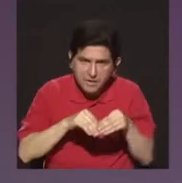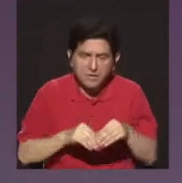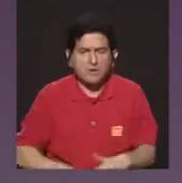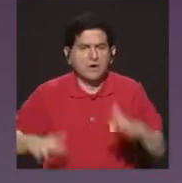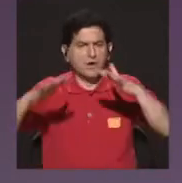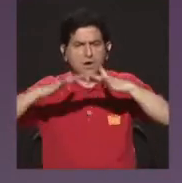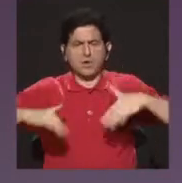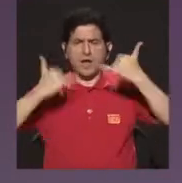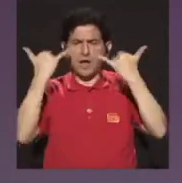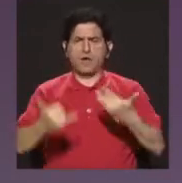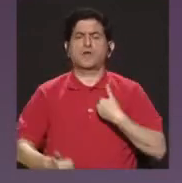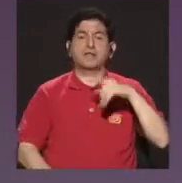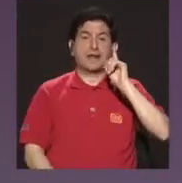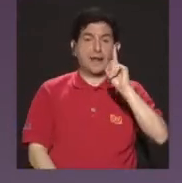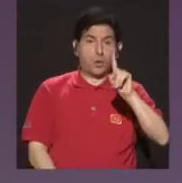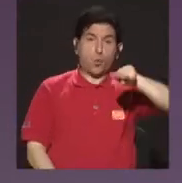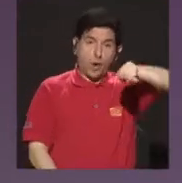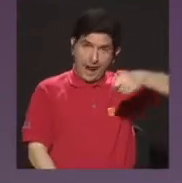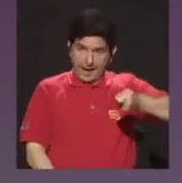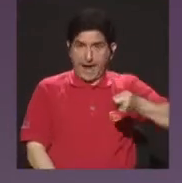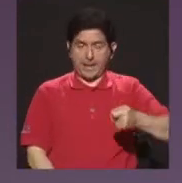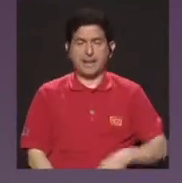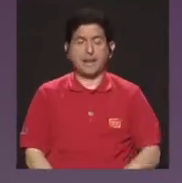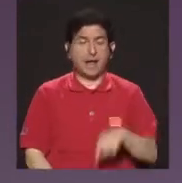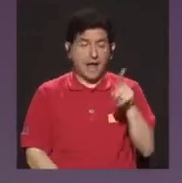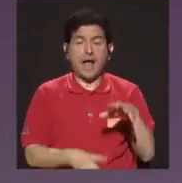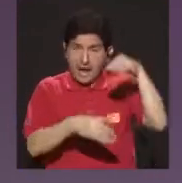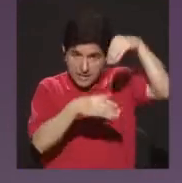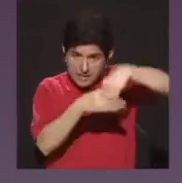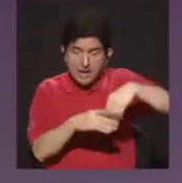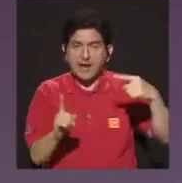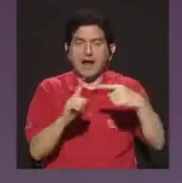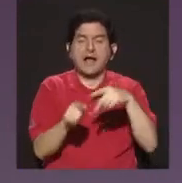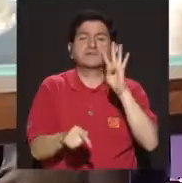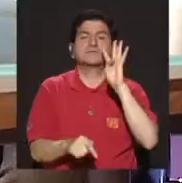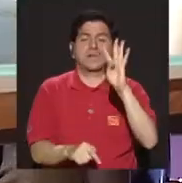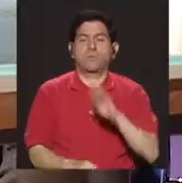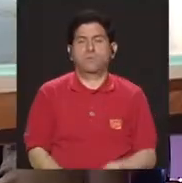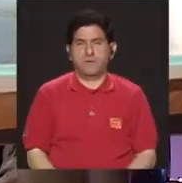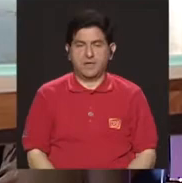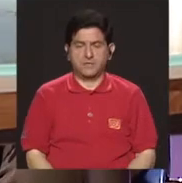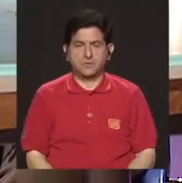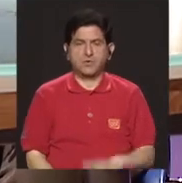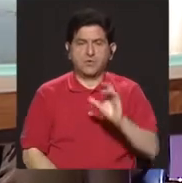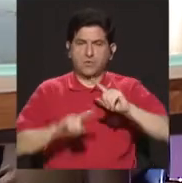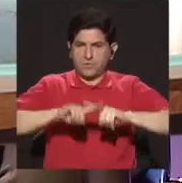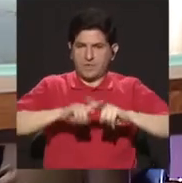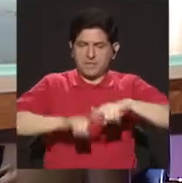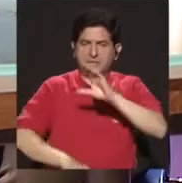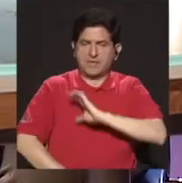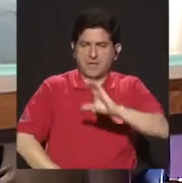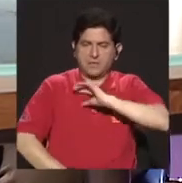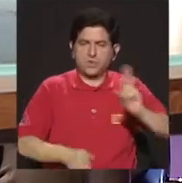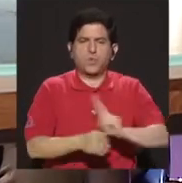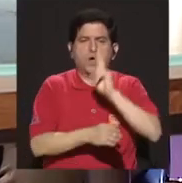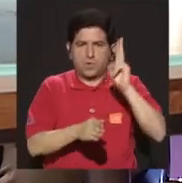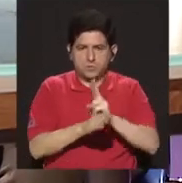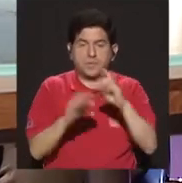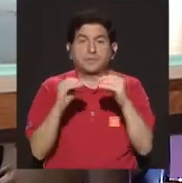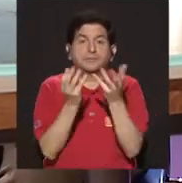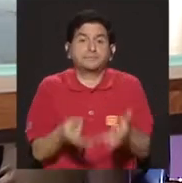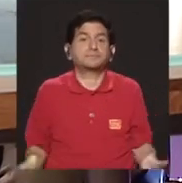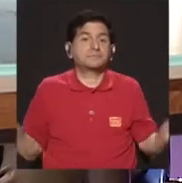espacio en el que hoy tenemos un canal van a poder caber hasta 4 canales según la calidad que se decía utilizar entonces lo más